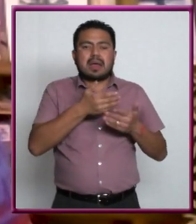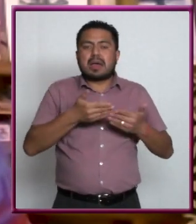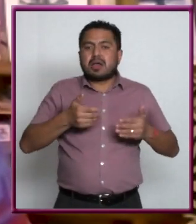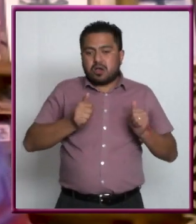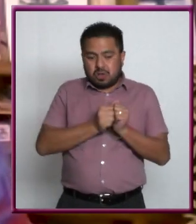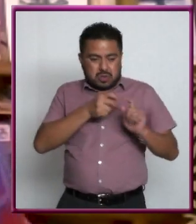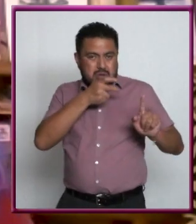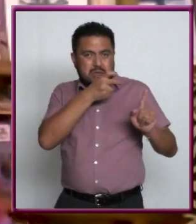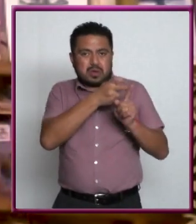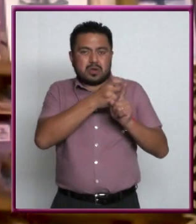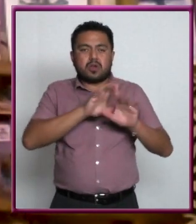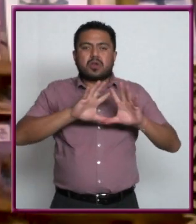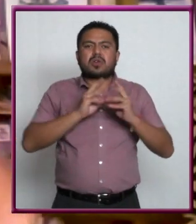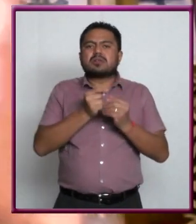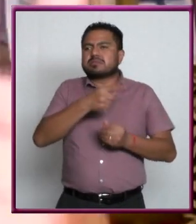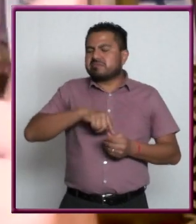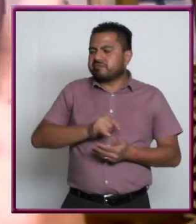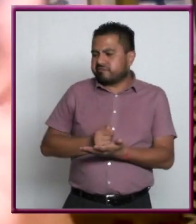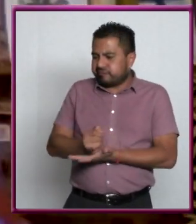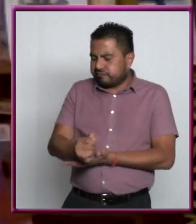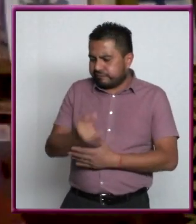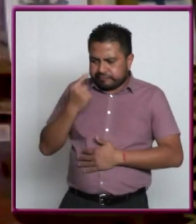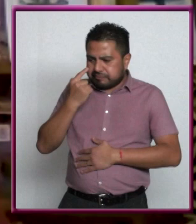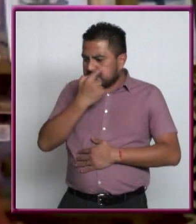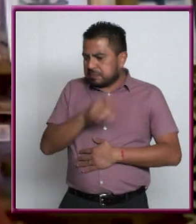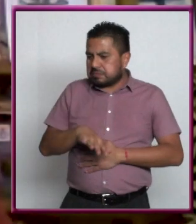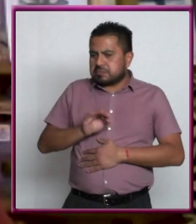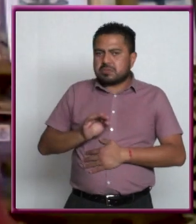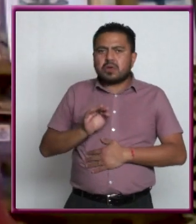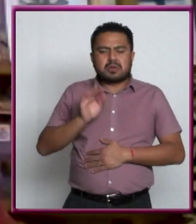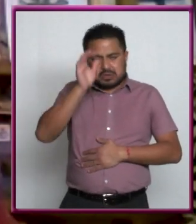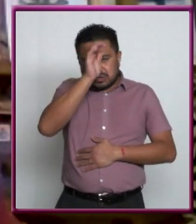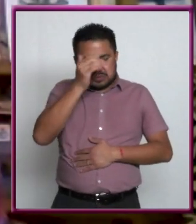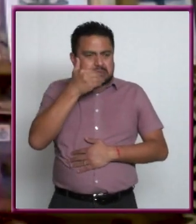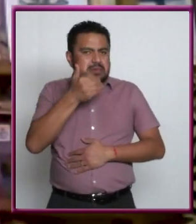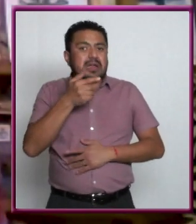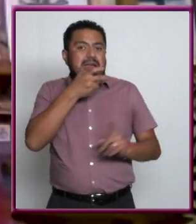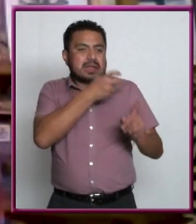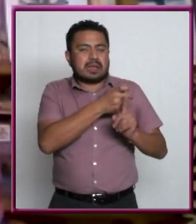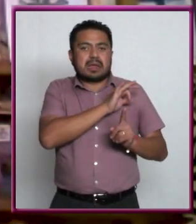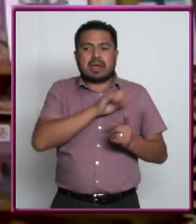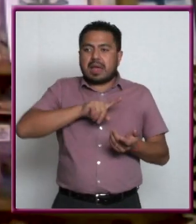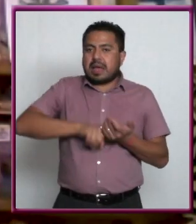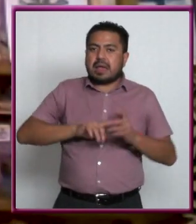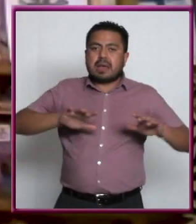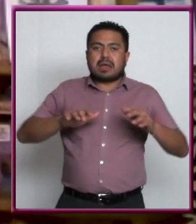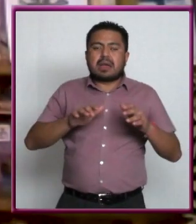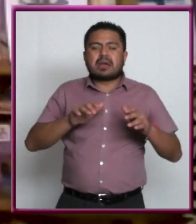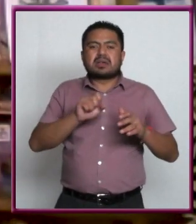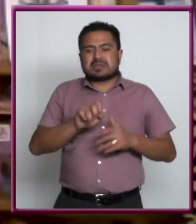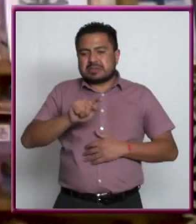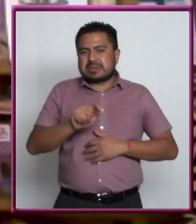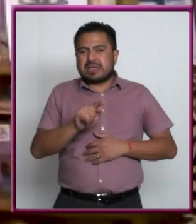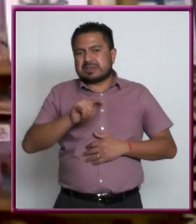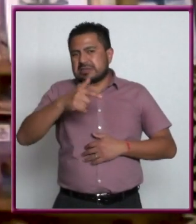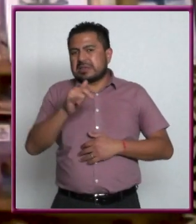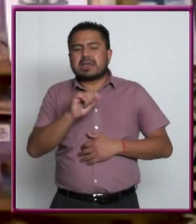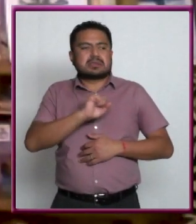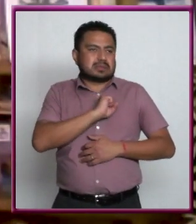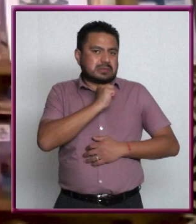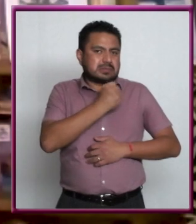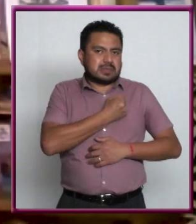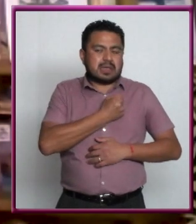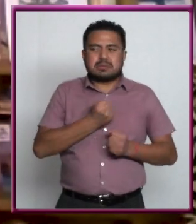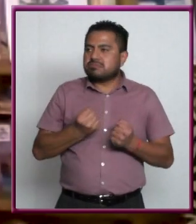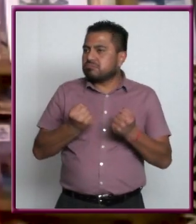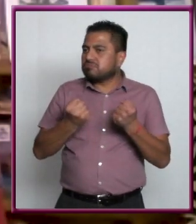imágenes? Y en base a eso, tomen una decisión consciente. Ahí sería pues la manera de tener una práctica del sexting, como tú